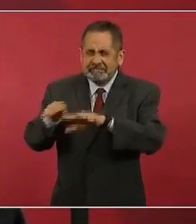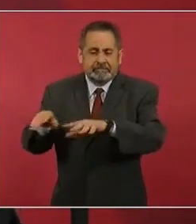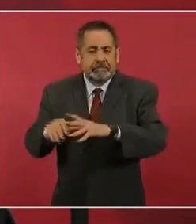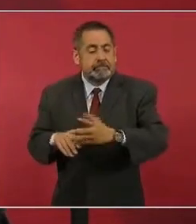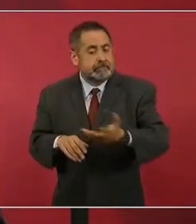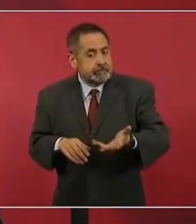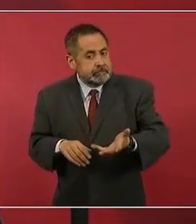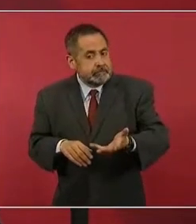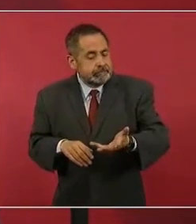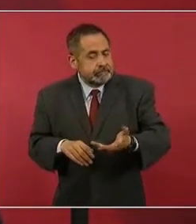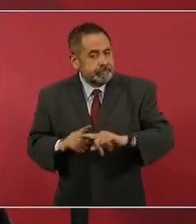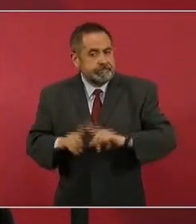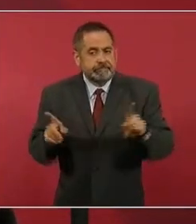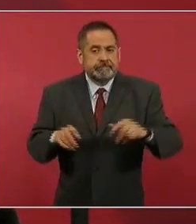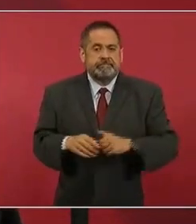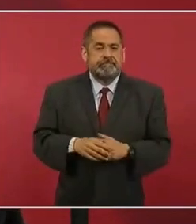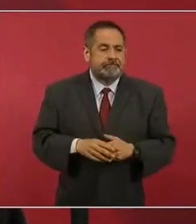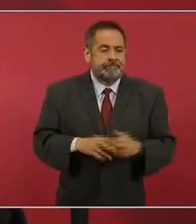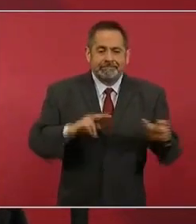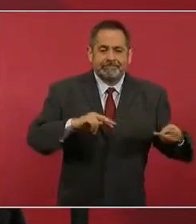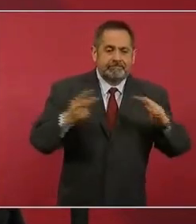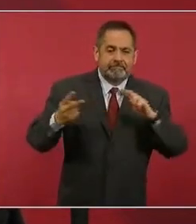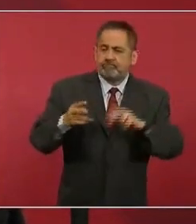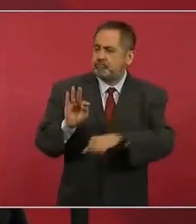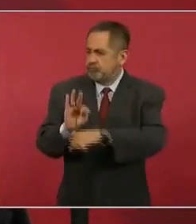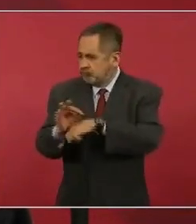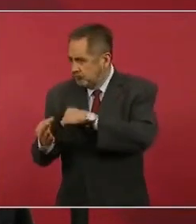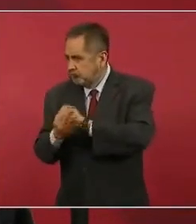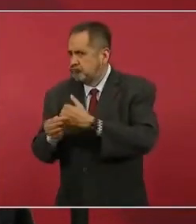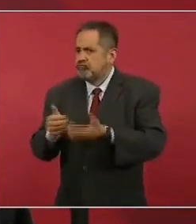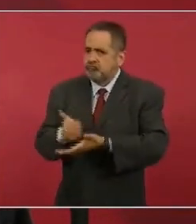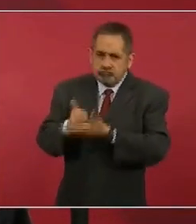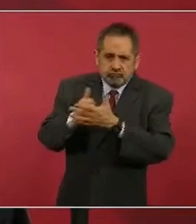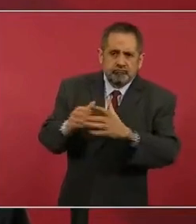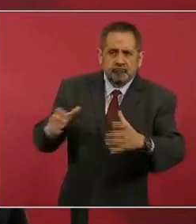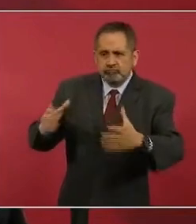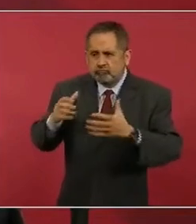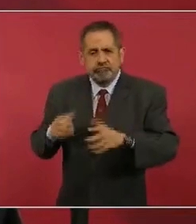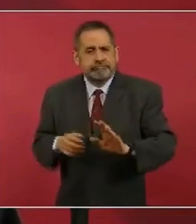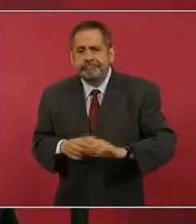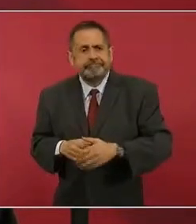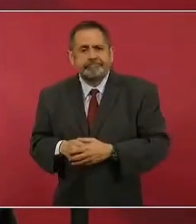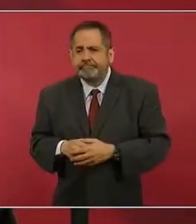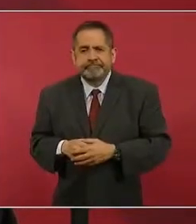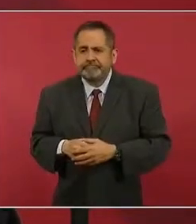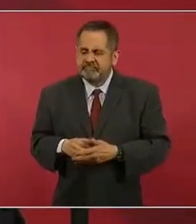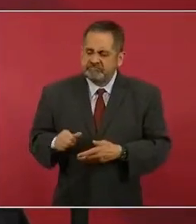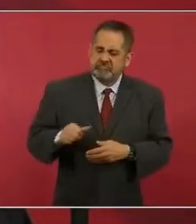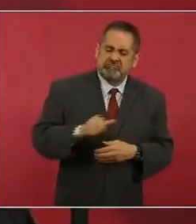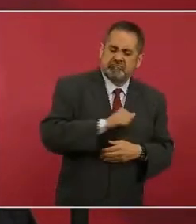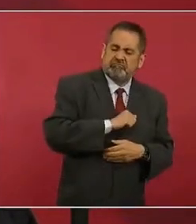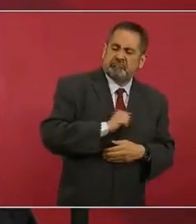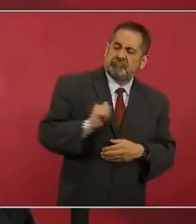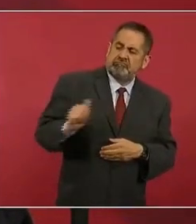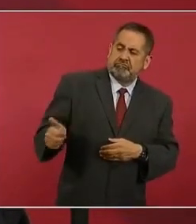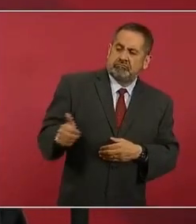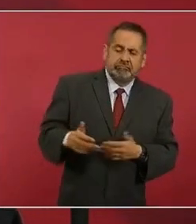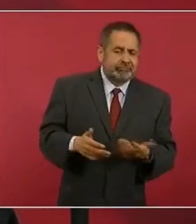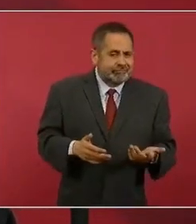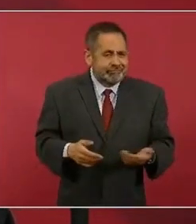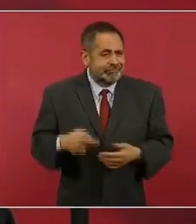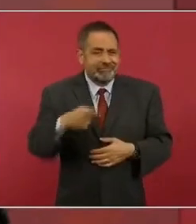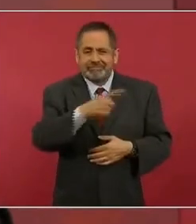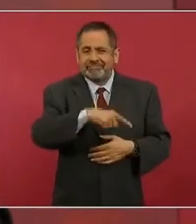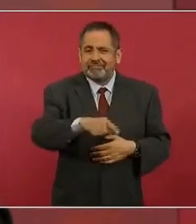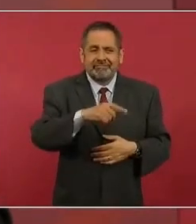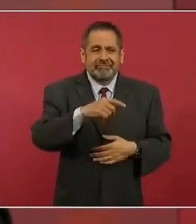contrario al interés público, a favor de la